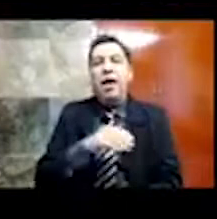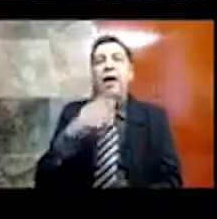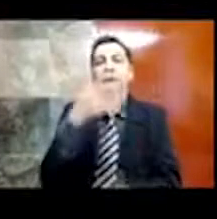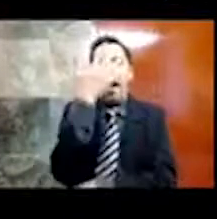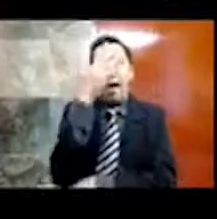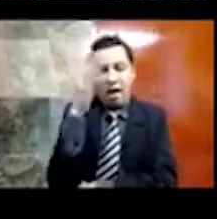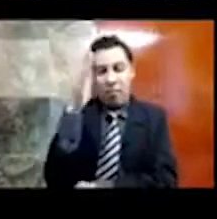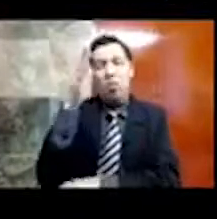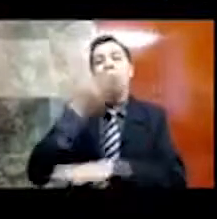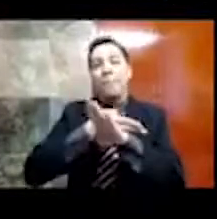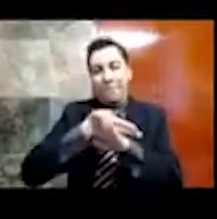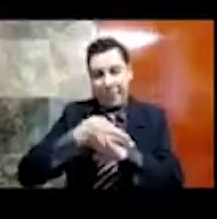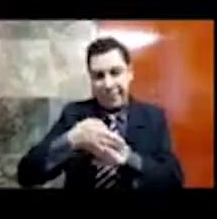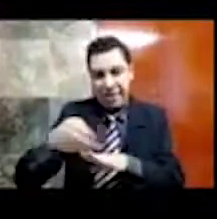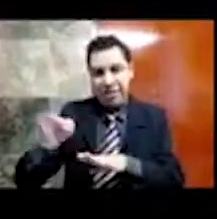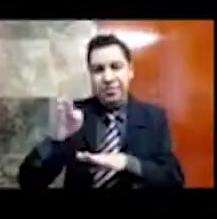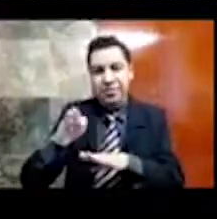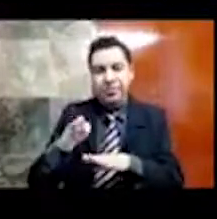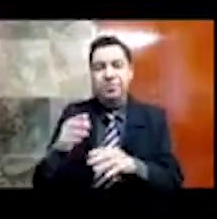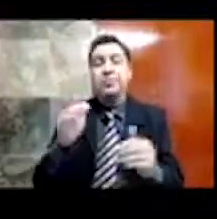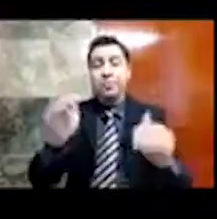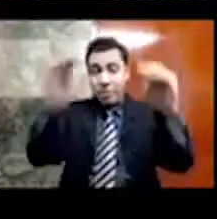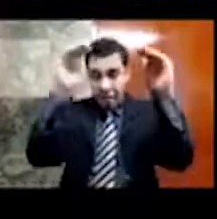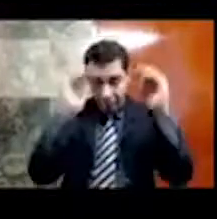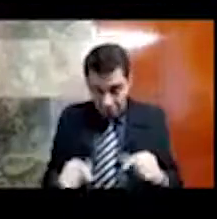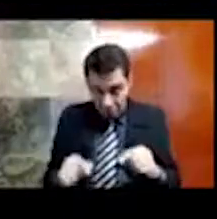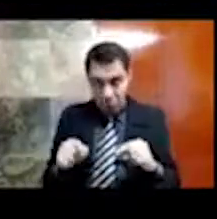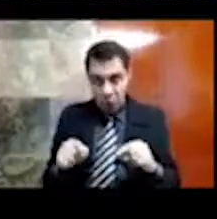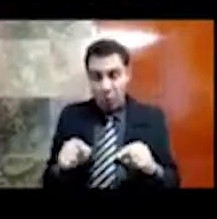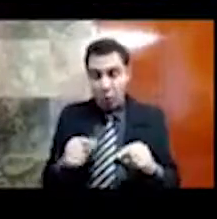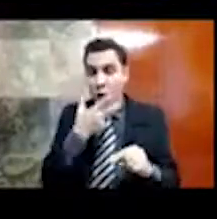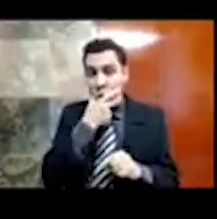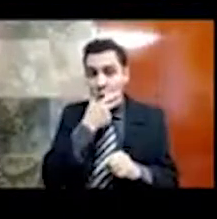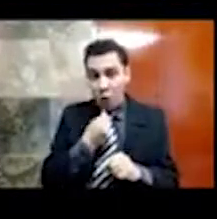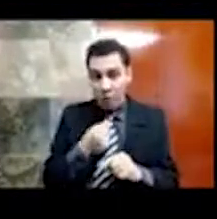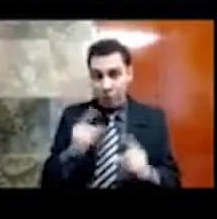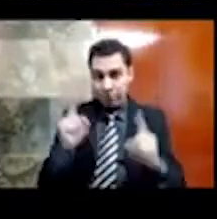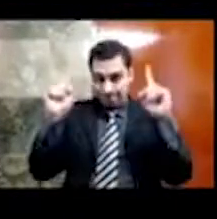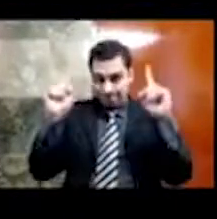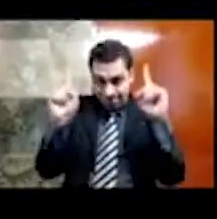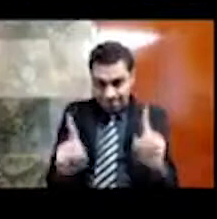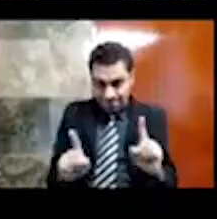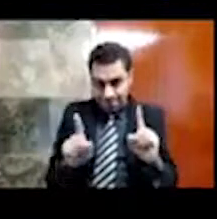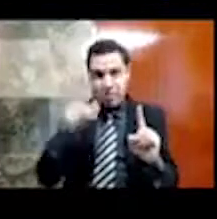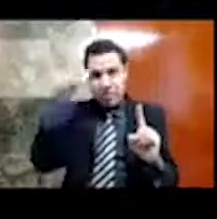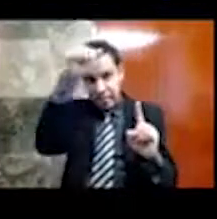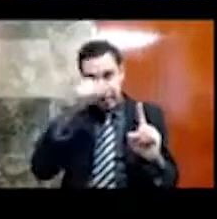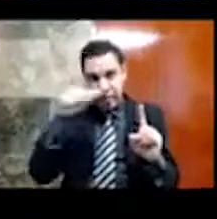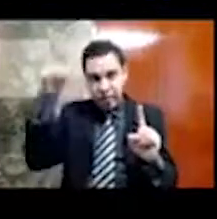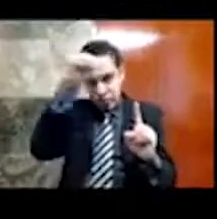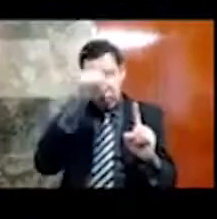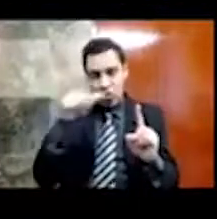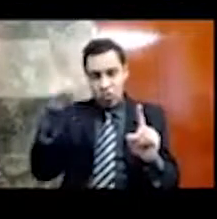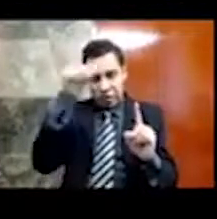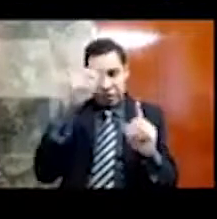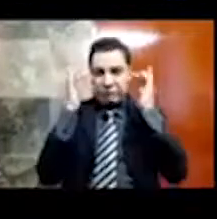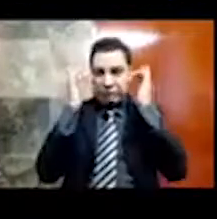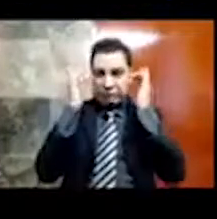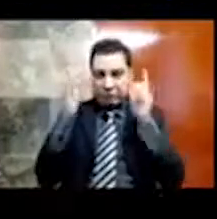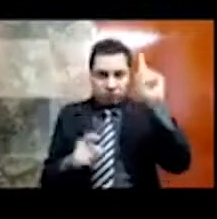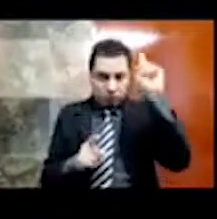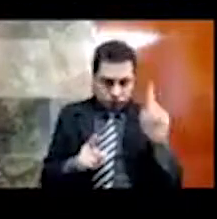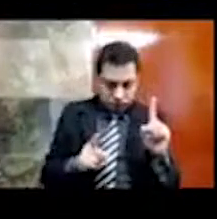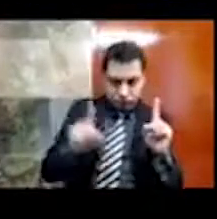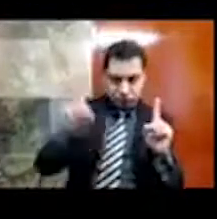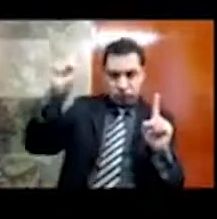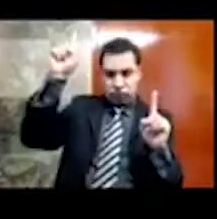está importante, los dos sacerdotes supremos de Cholula, el Aquiach y el Tlalchiach, el señor del agua y el